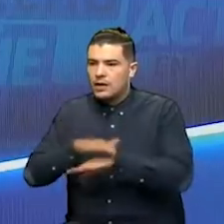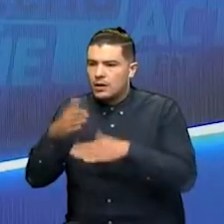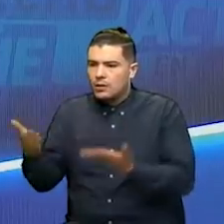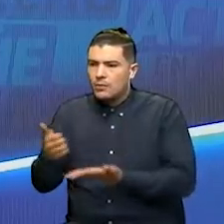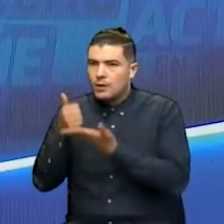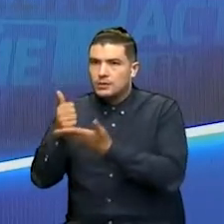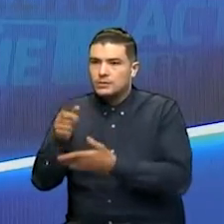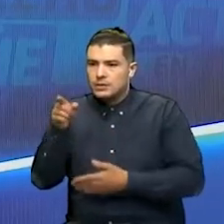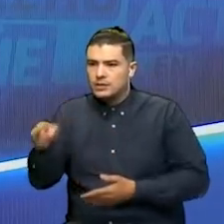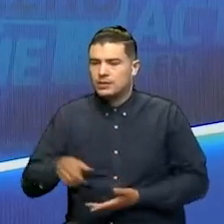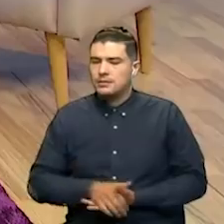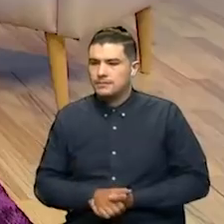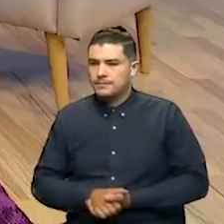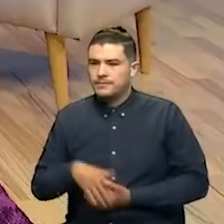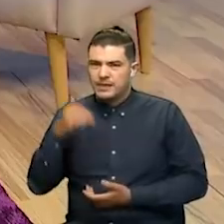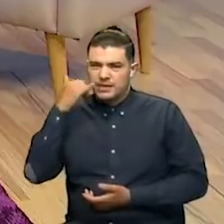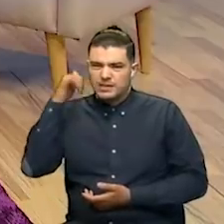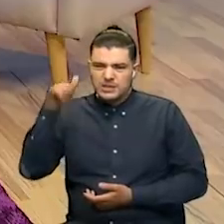ayudarle?